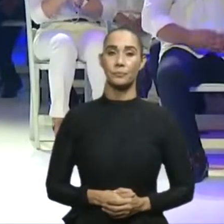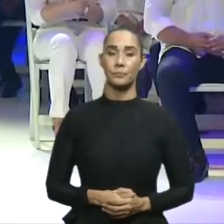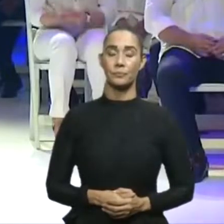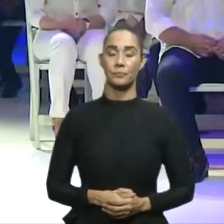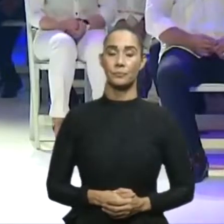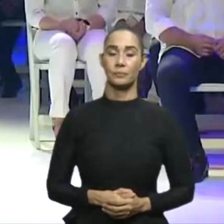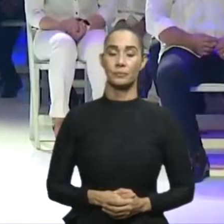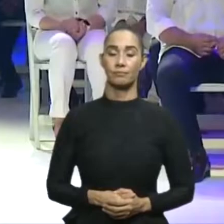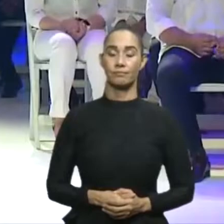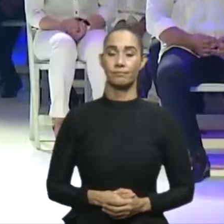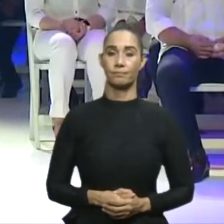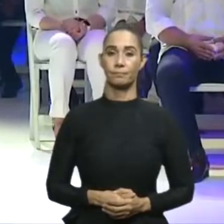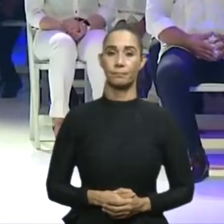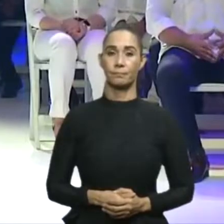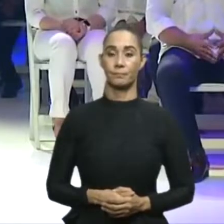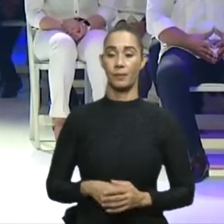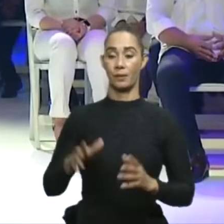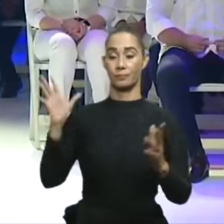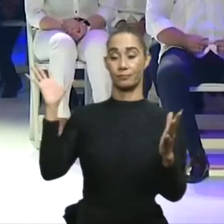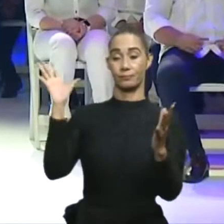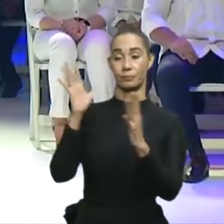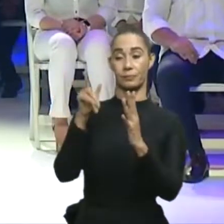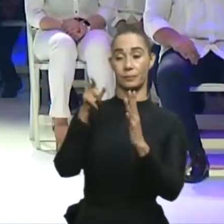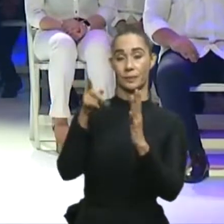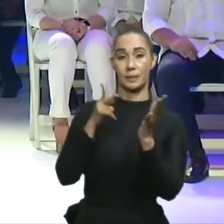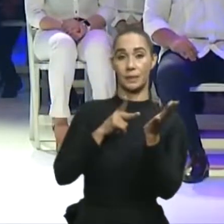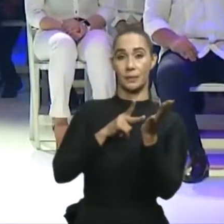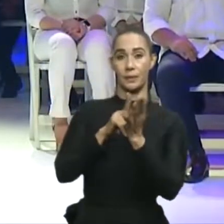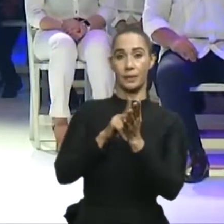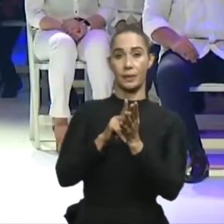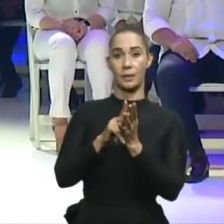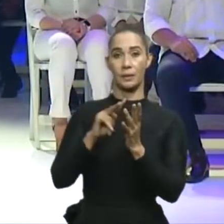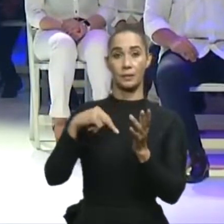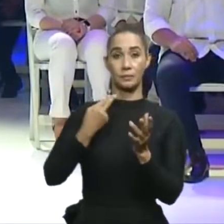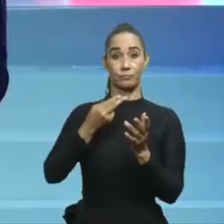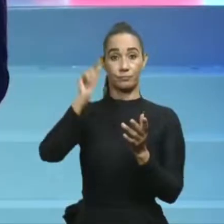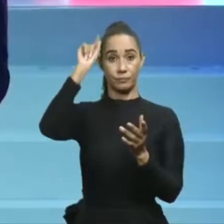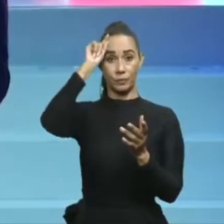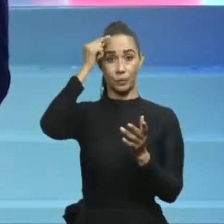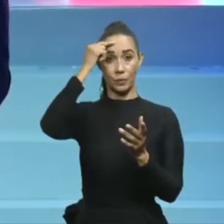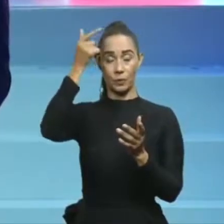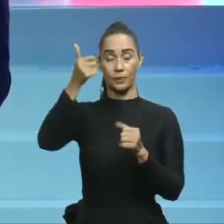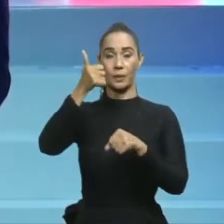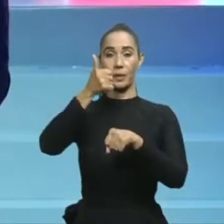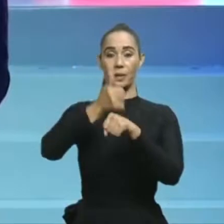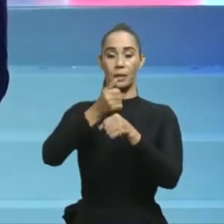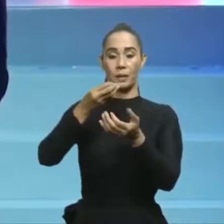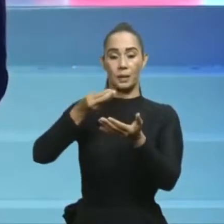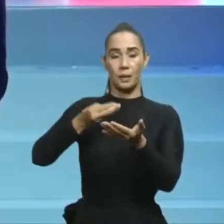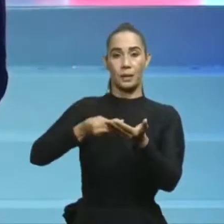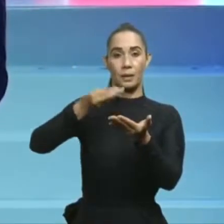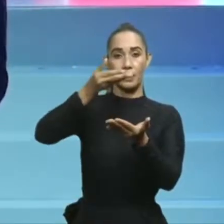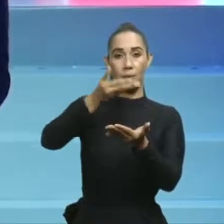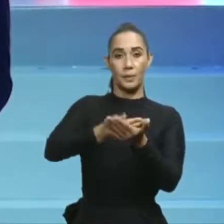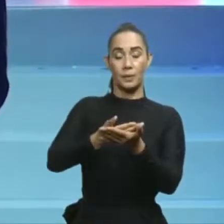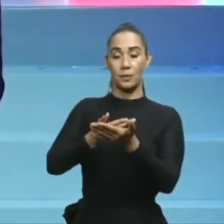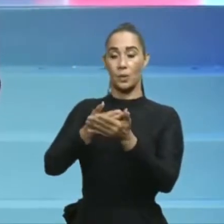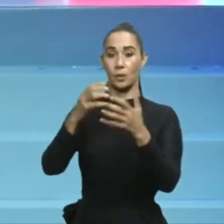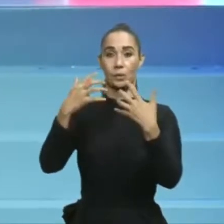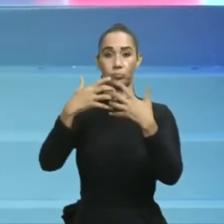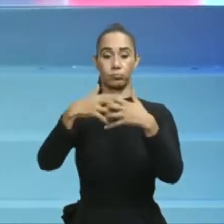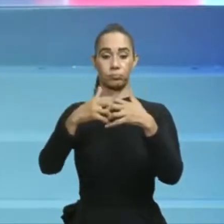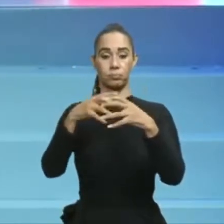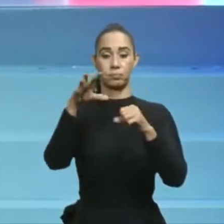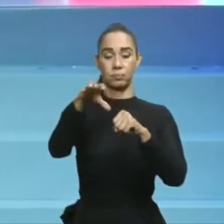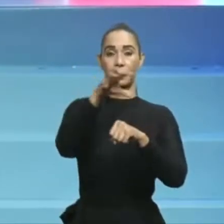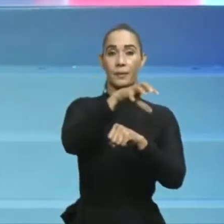frente a esa nueva realidad nuestro gobierno ha replanteado la estrategia de inversión en las distribuidoras y se pondrá